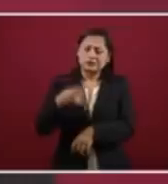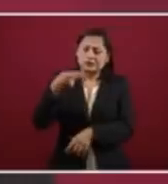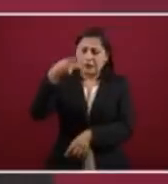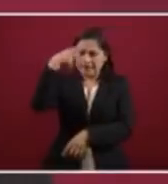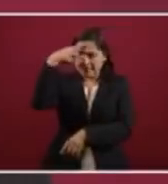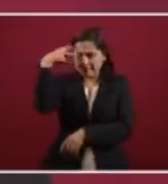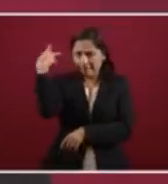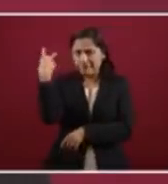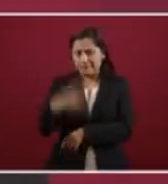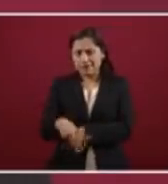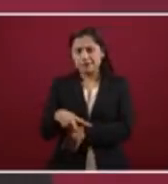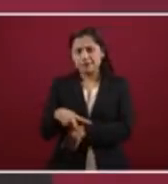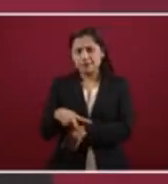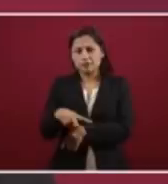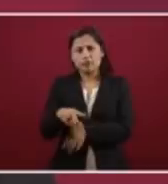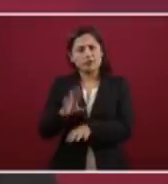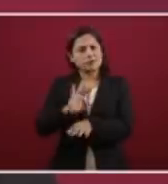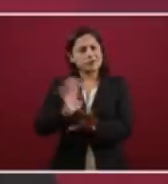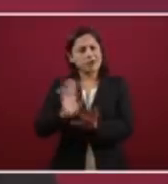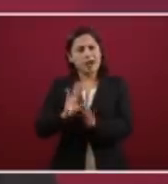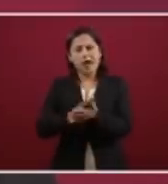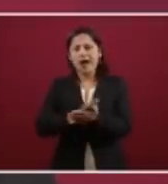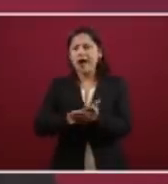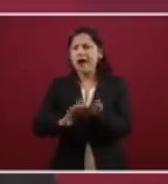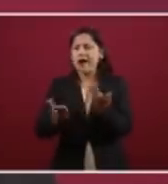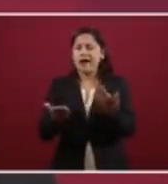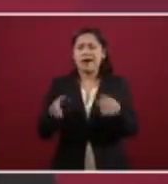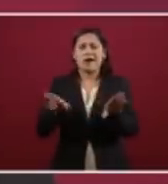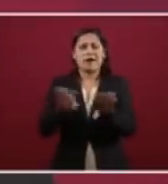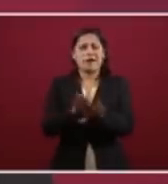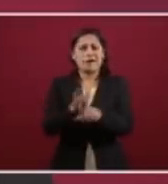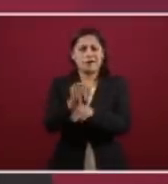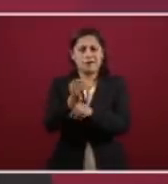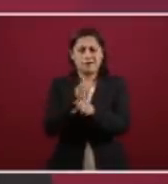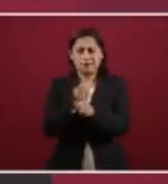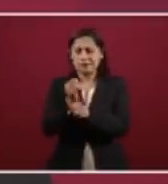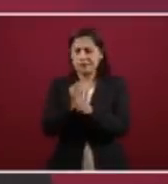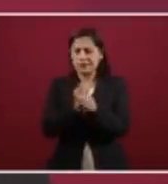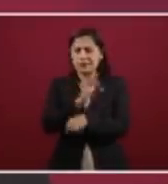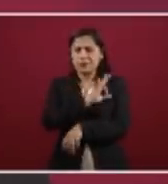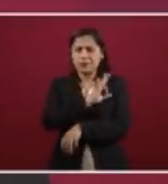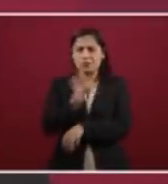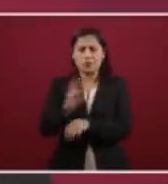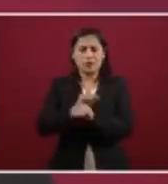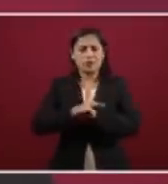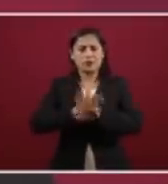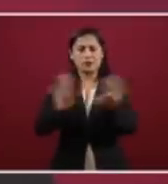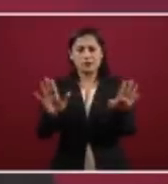que nos afecta a todos, como pueblo, como sociedad, como nación.